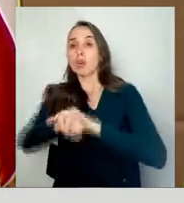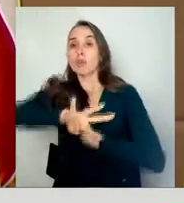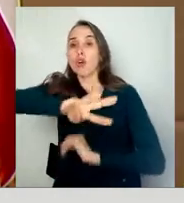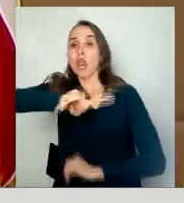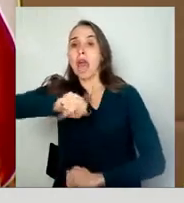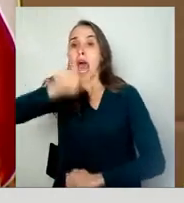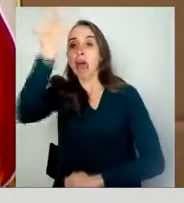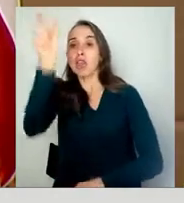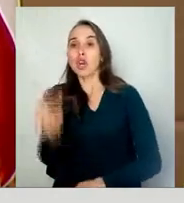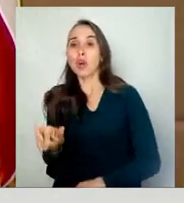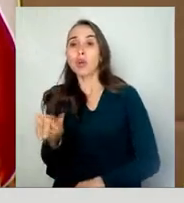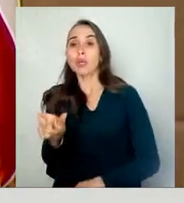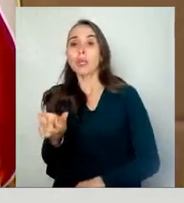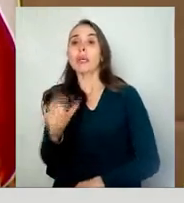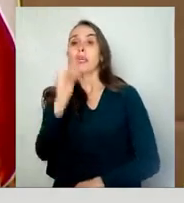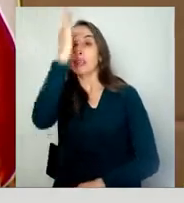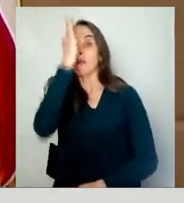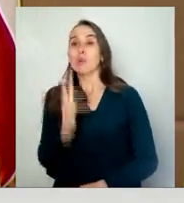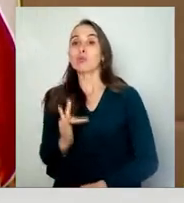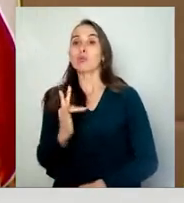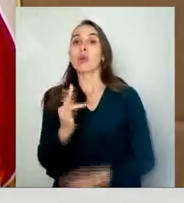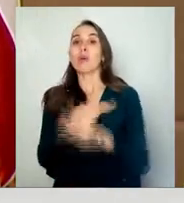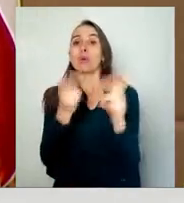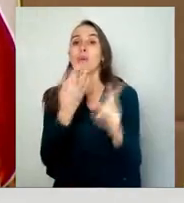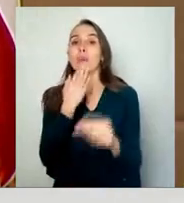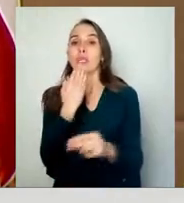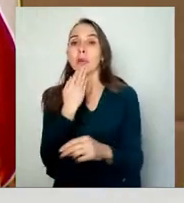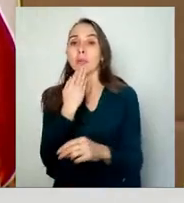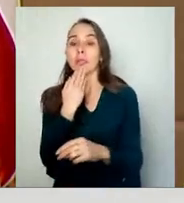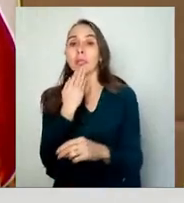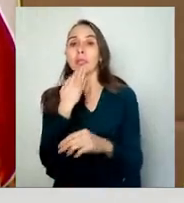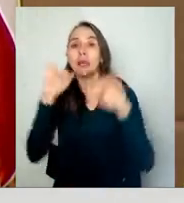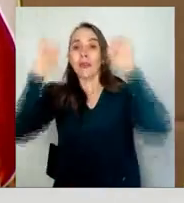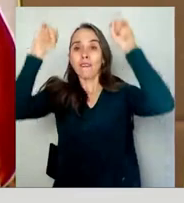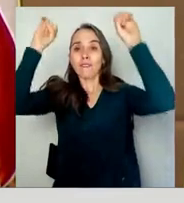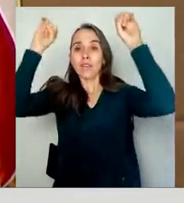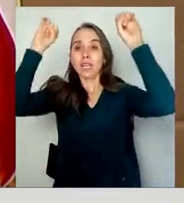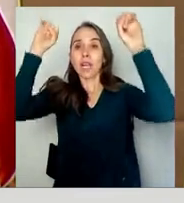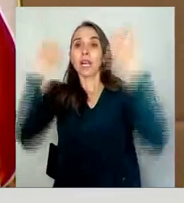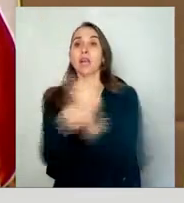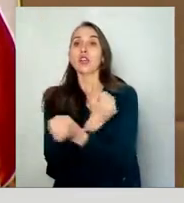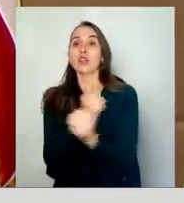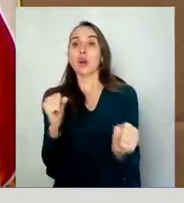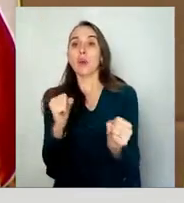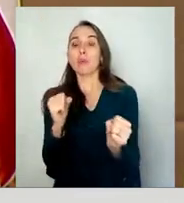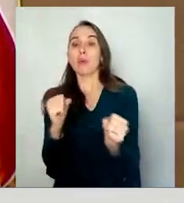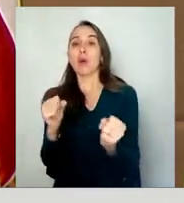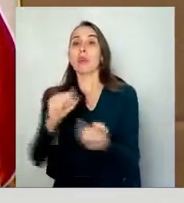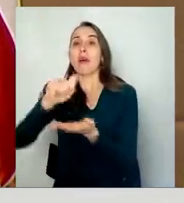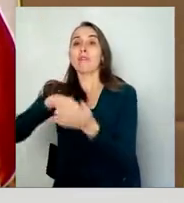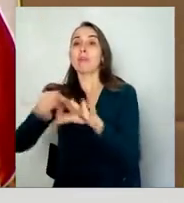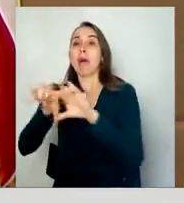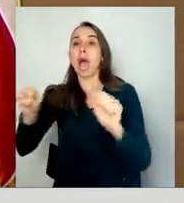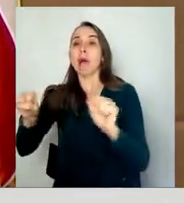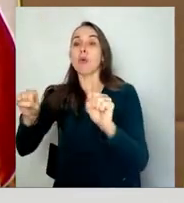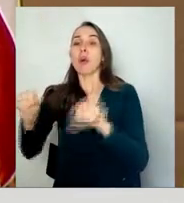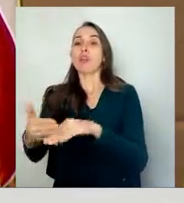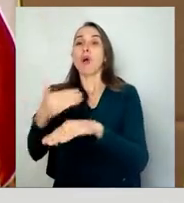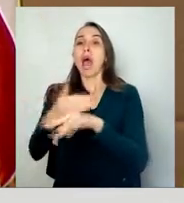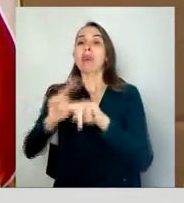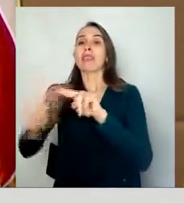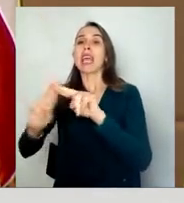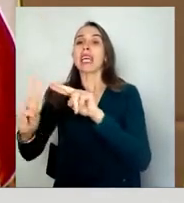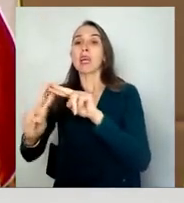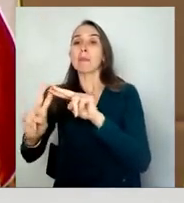para funcionarios públicos y que la fiscalía no pueda llegar a ningún acuerdo reparatorio ni para salidas